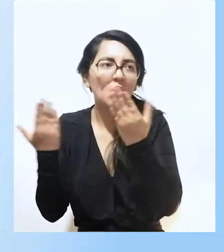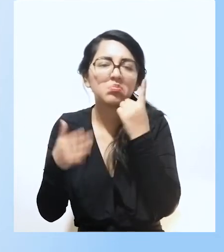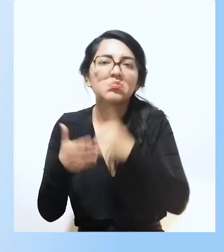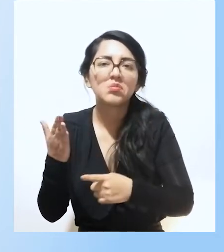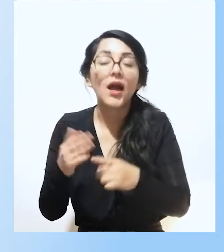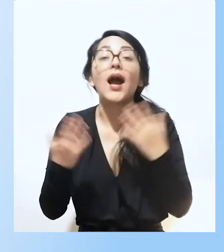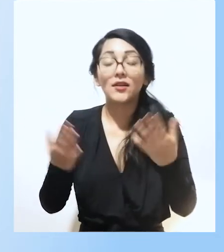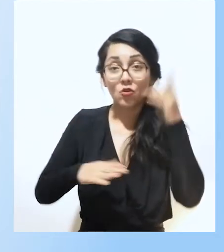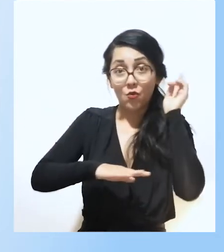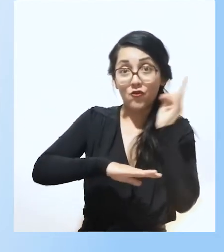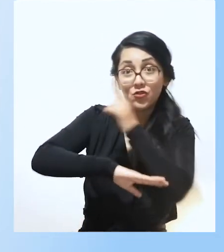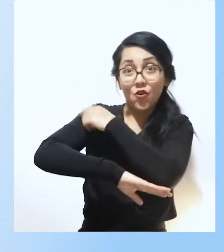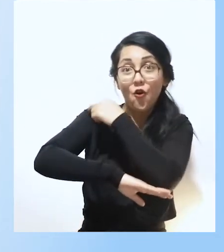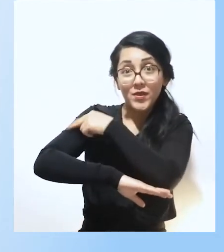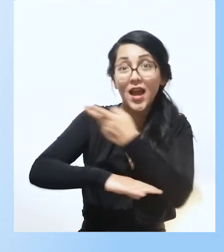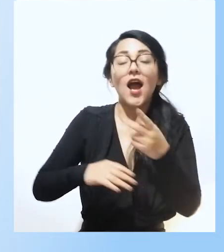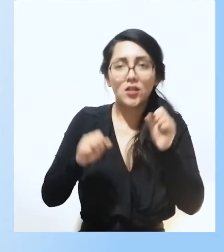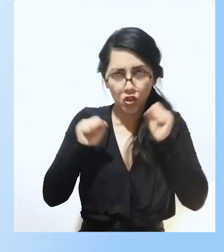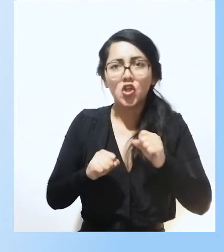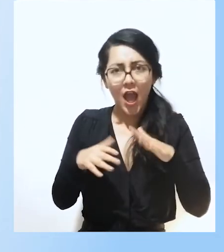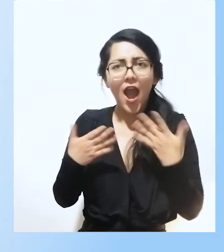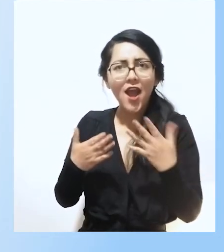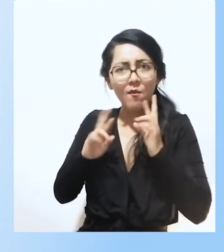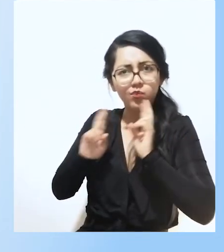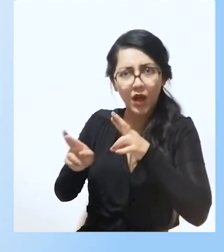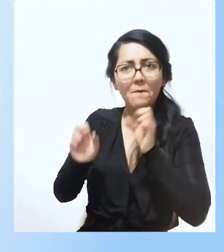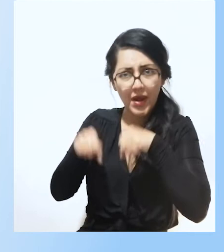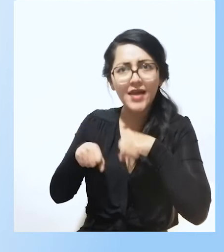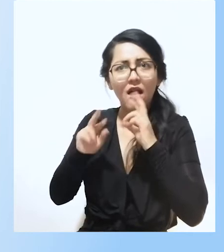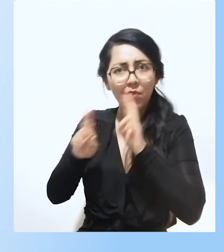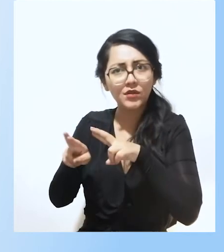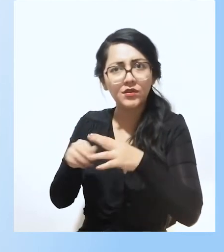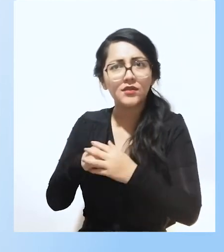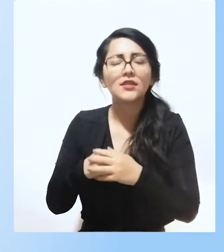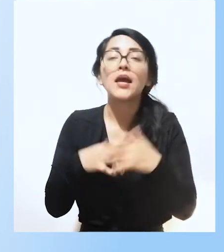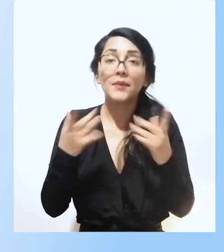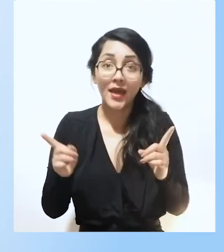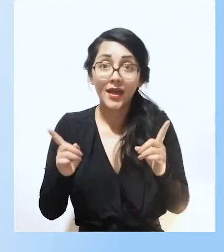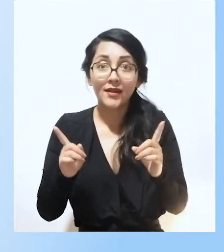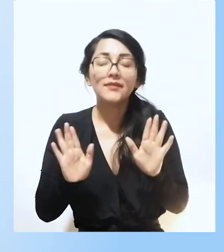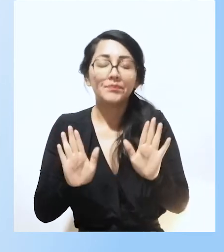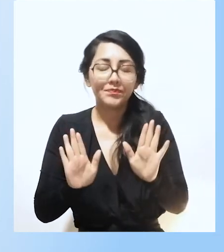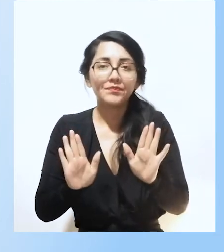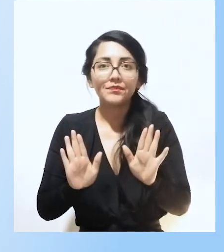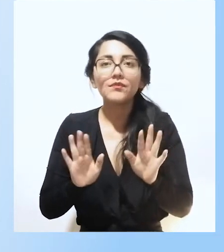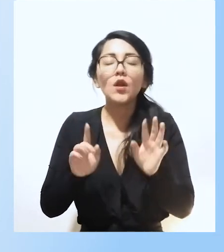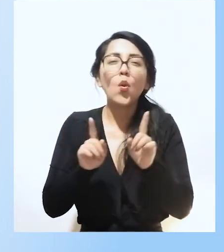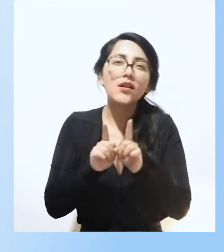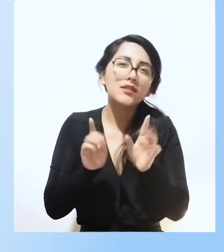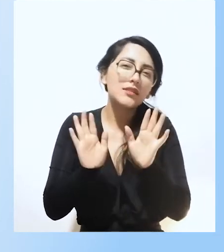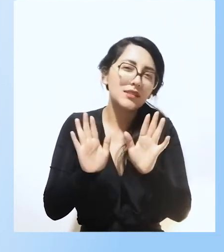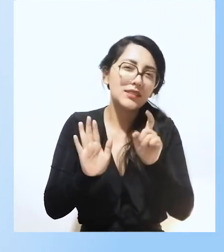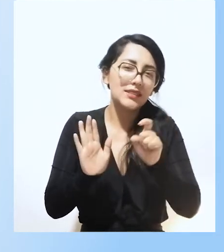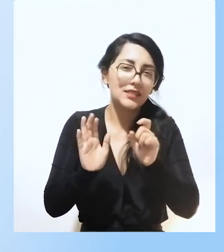la pedagogía hospitalaria sí tenemos respuestas. Sin embargo, yo aquí quiero hacer un